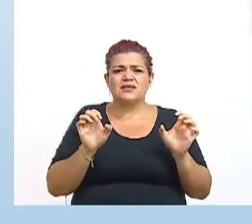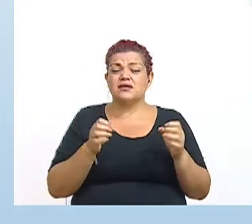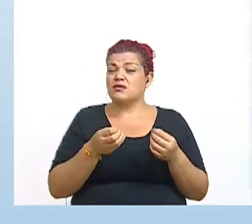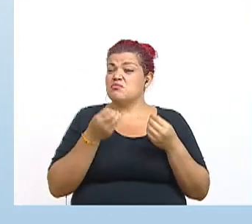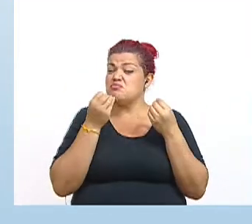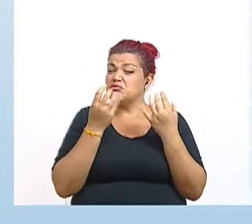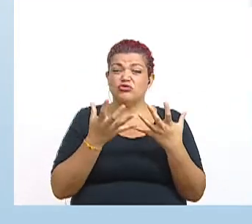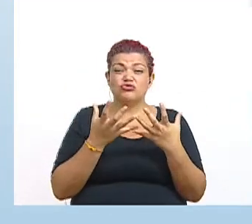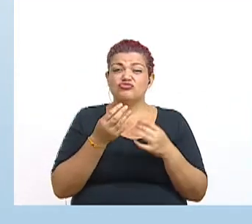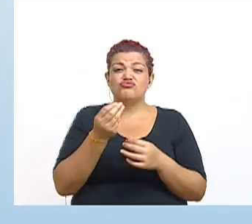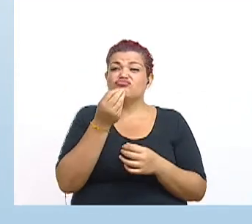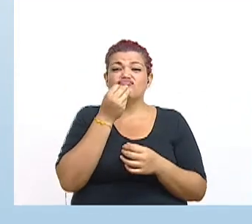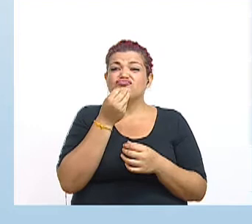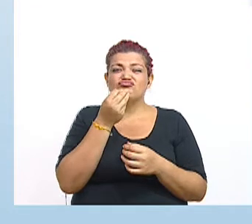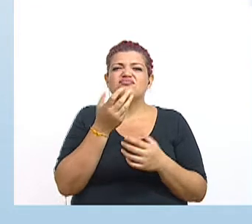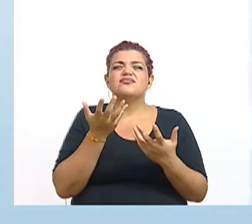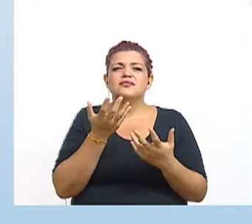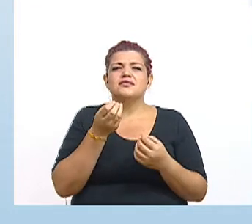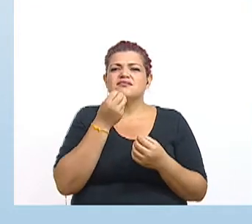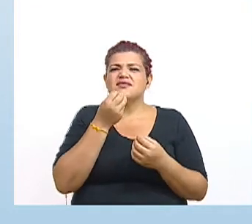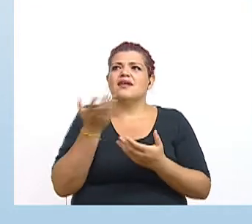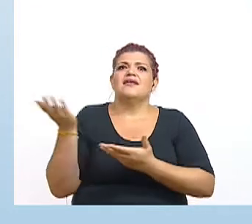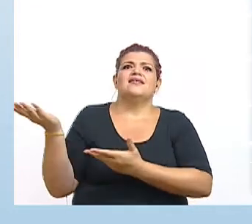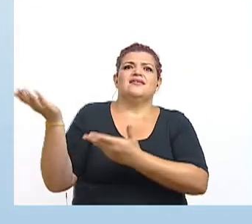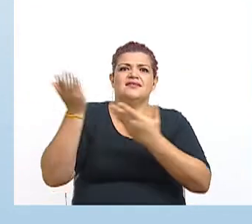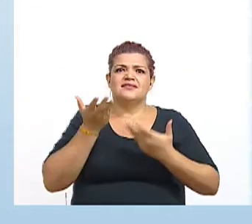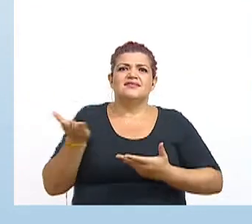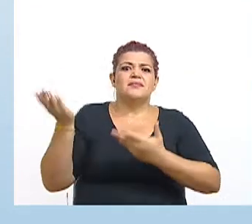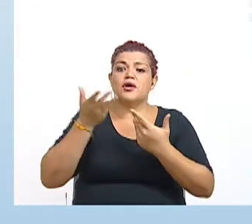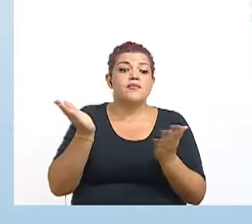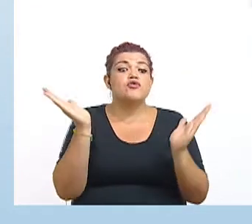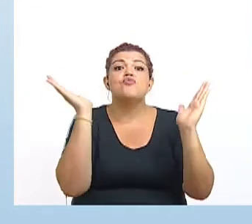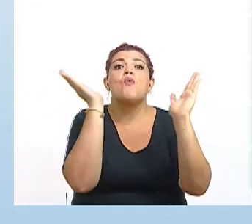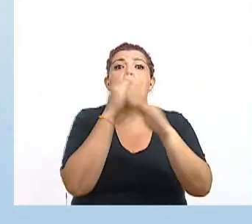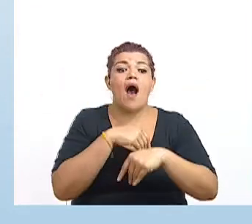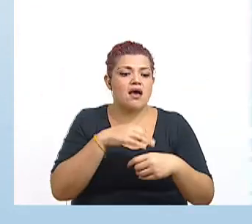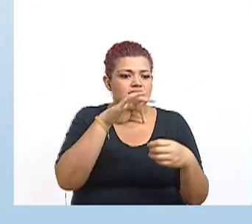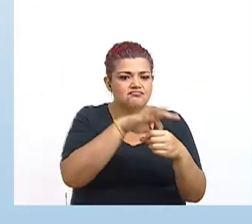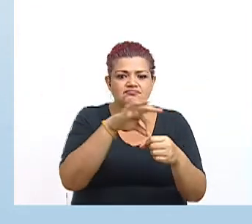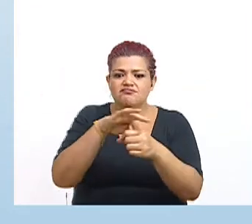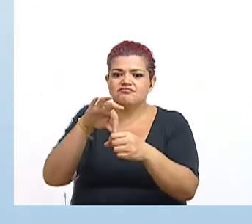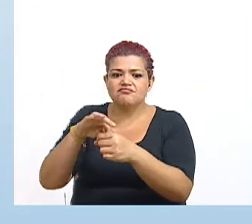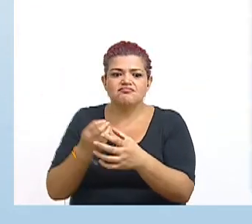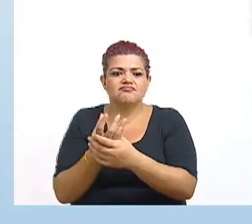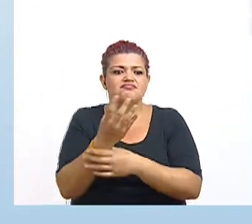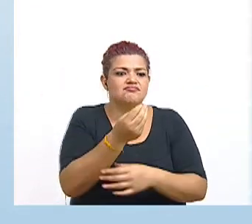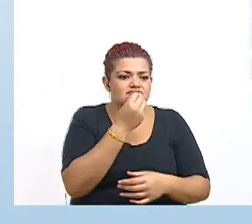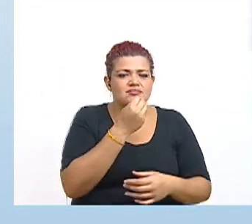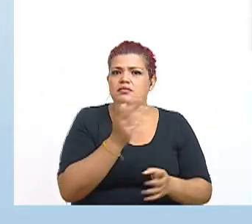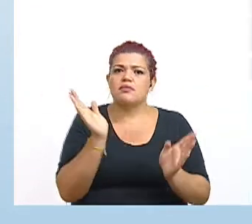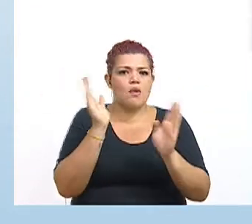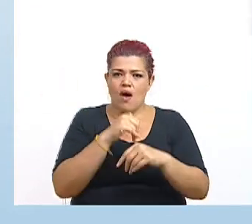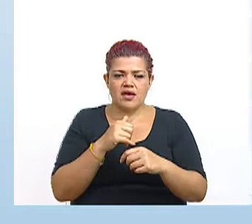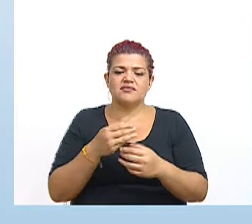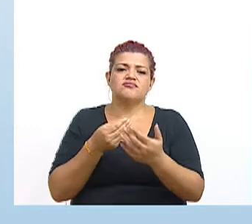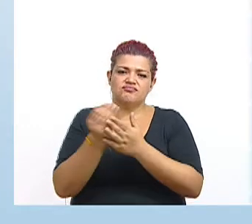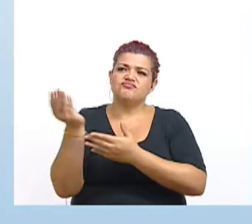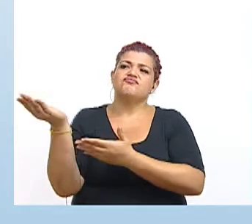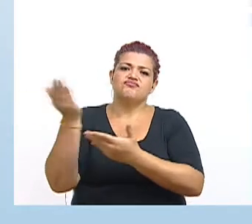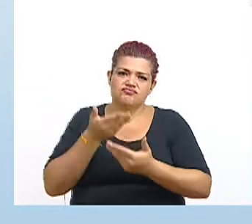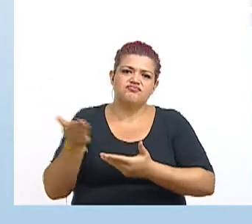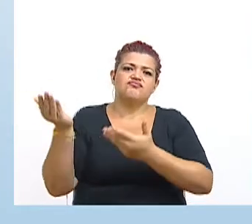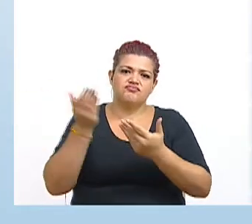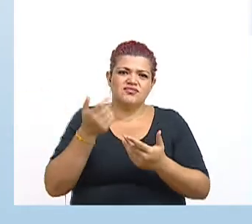se consumen entonces son importados, porque no hay un espacio para poder cultivarlos dentro de la zona urbana. El uso